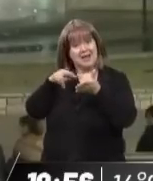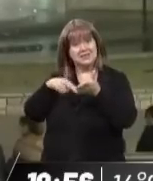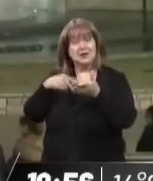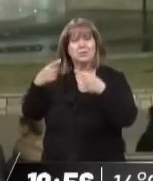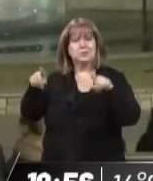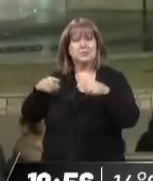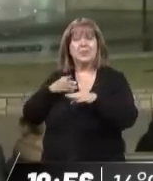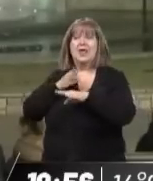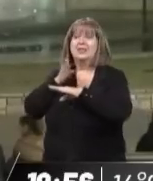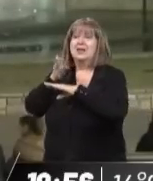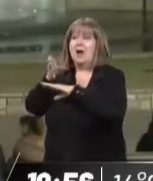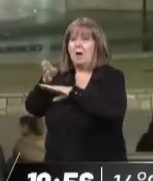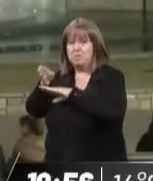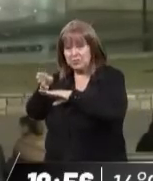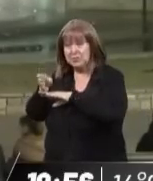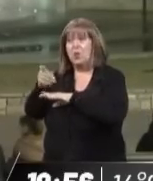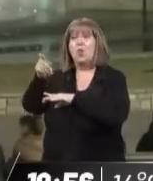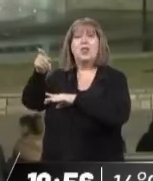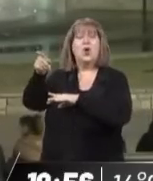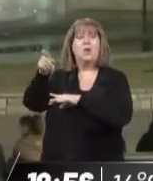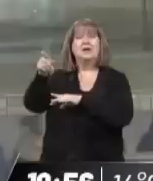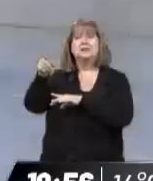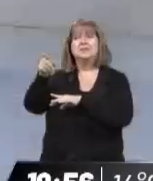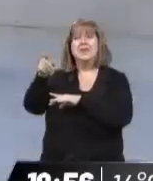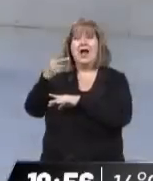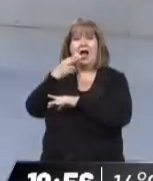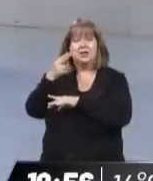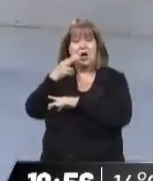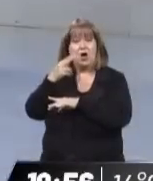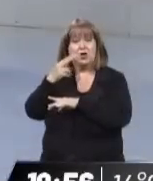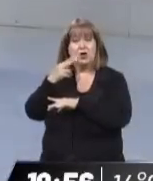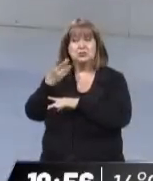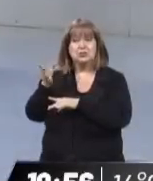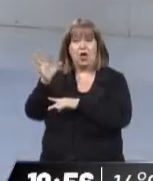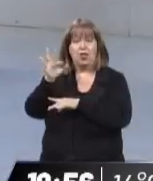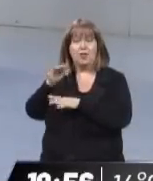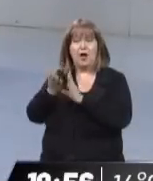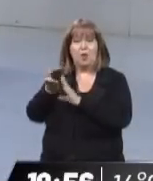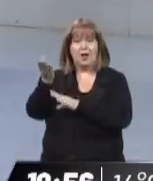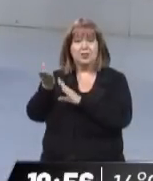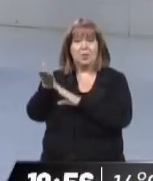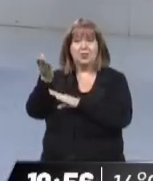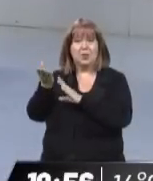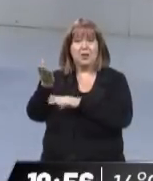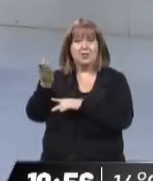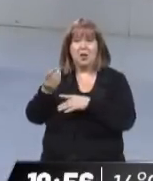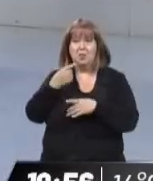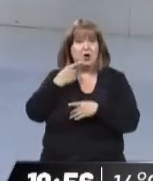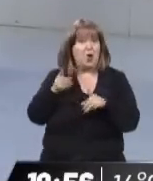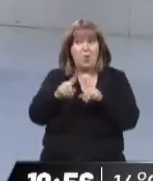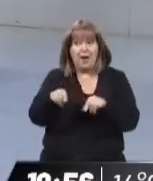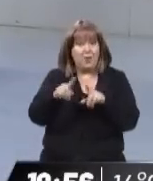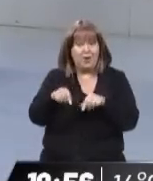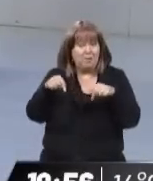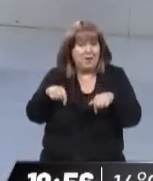tema que se llama Comiendo en el plato del perro, que es un tema viejísimo de los Enanos Verdes. Y que uno quisiera que no tuviera vigencia en cuanto a la letra. Pero